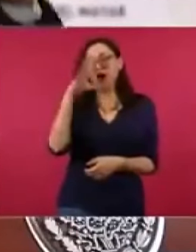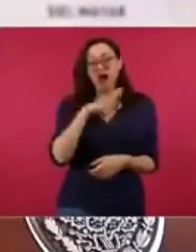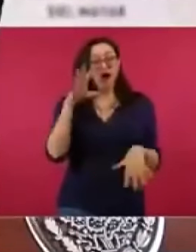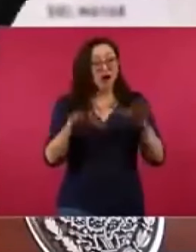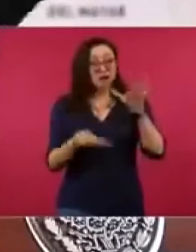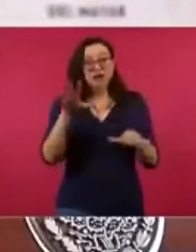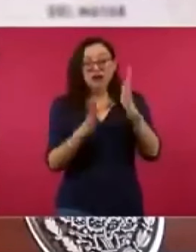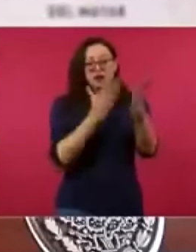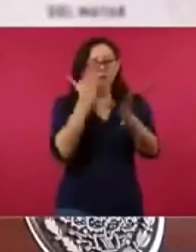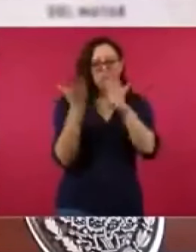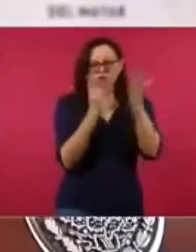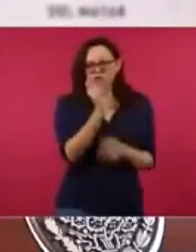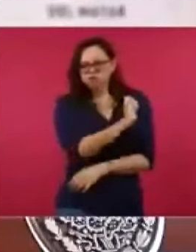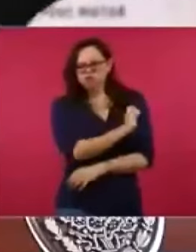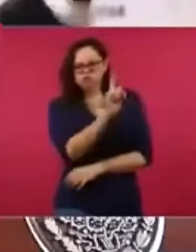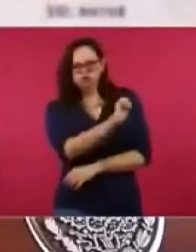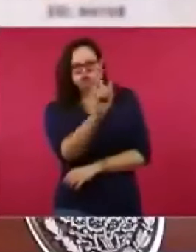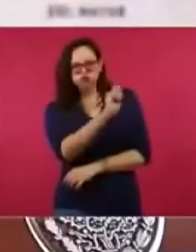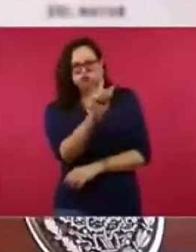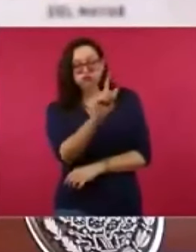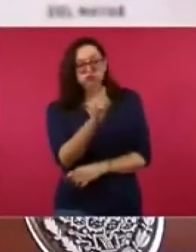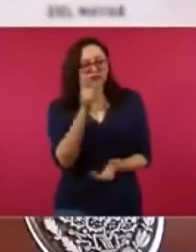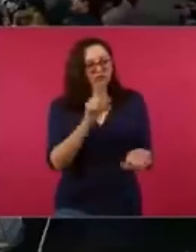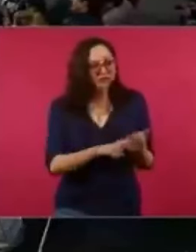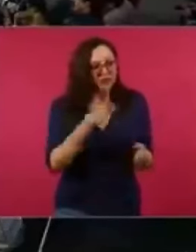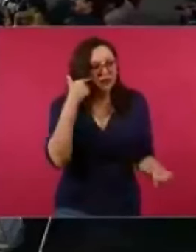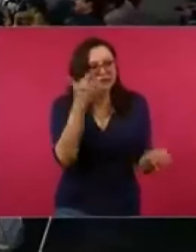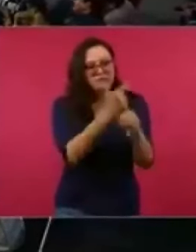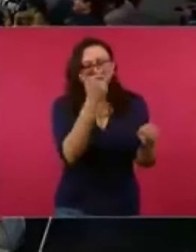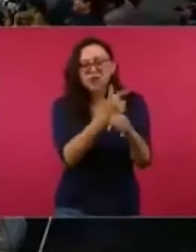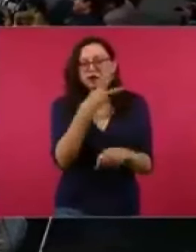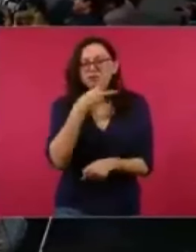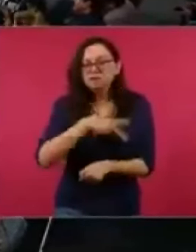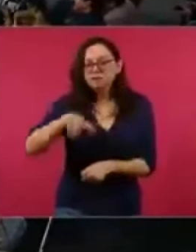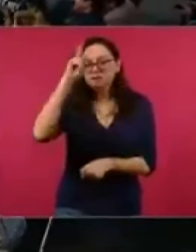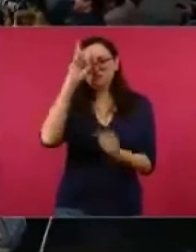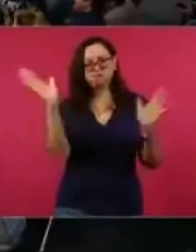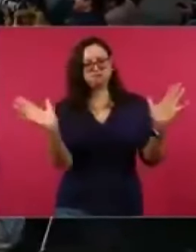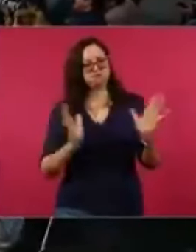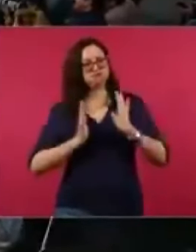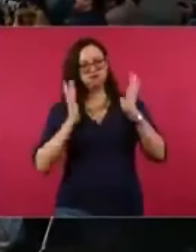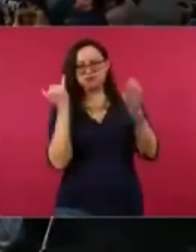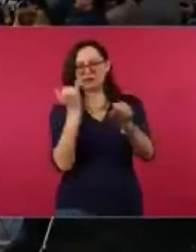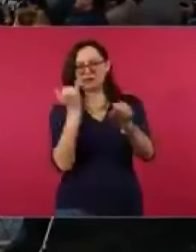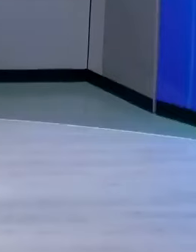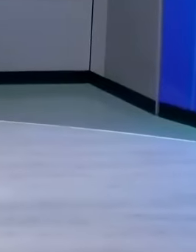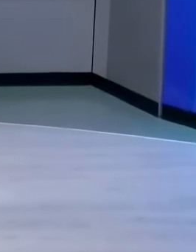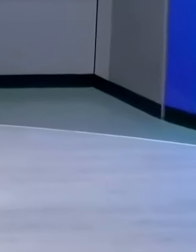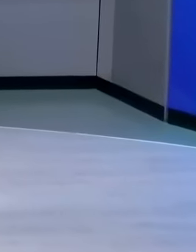de cómo entre más nivel académico, más ignorancia.